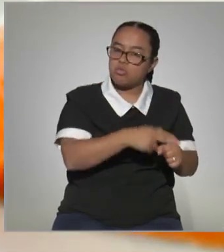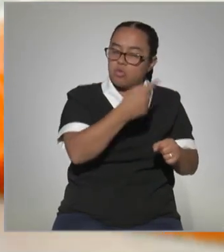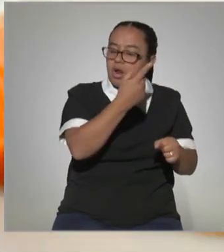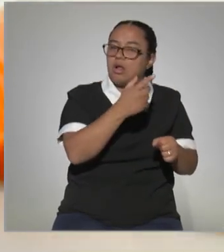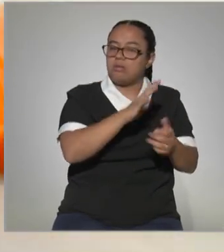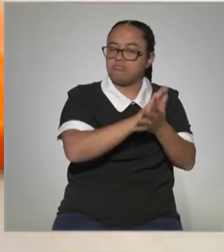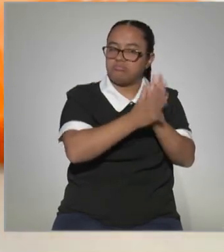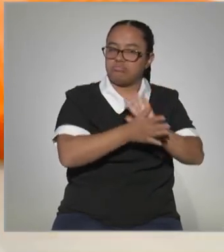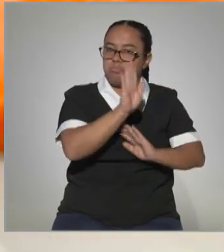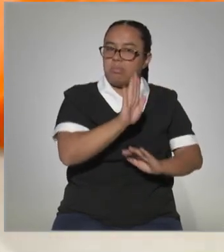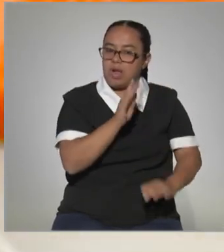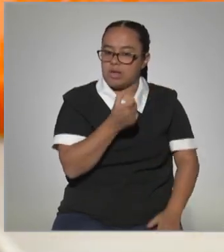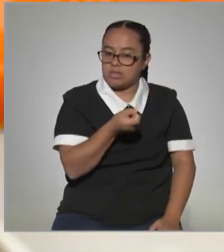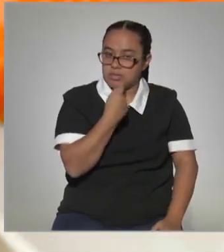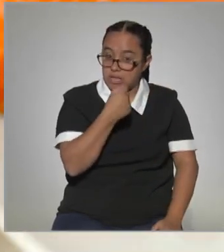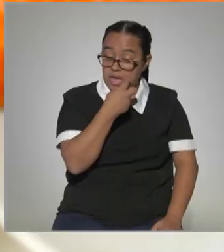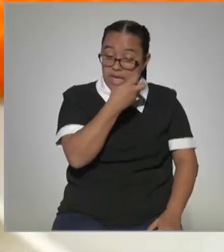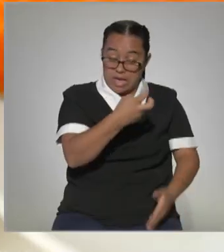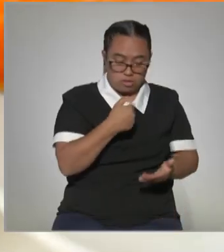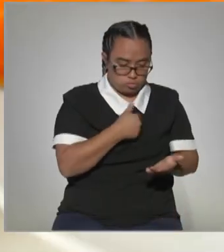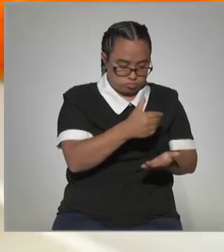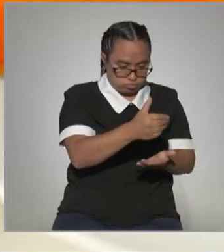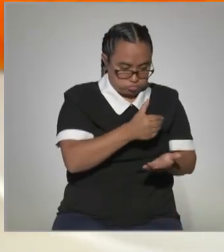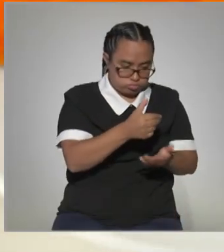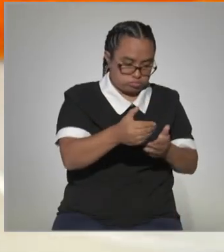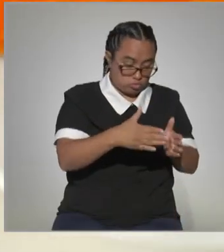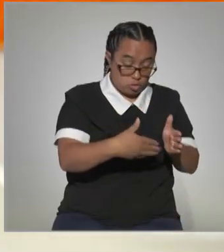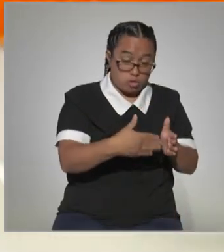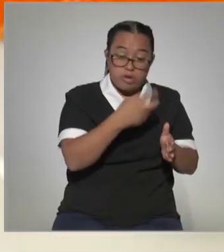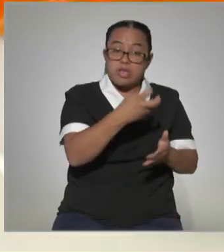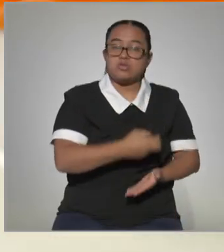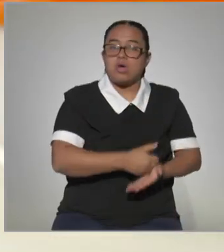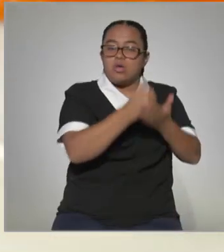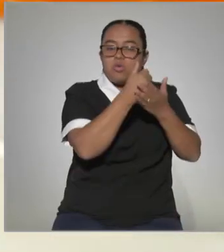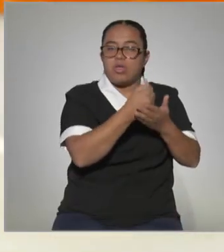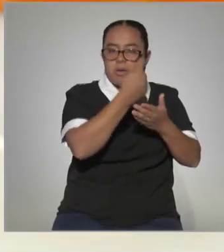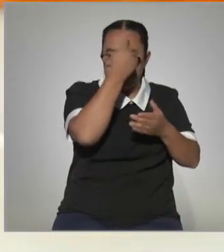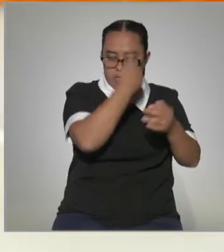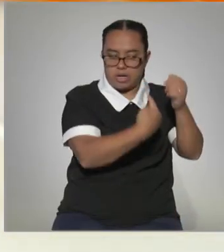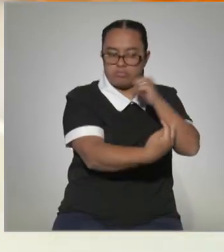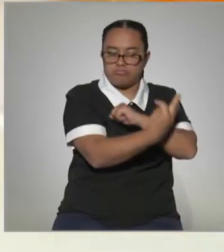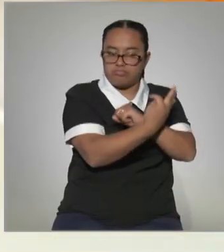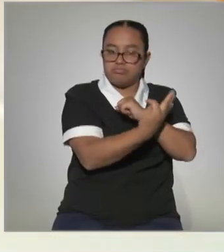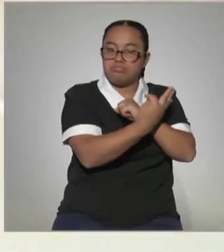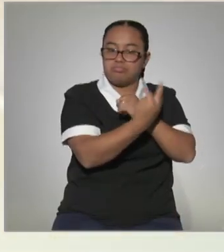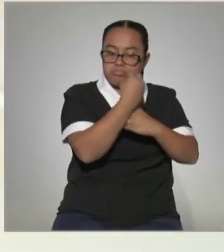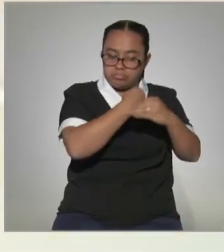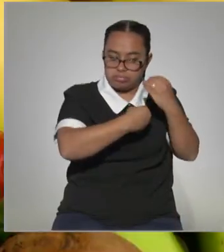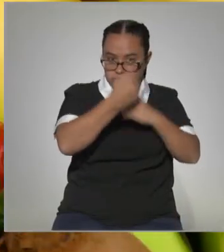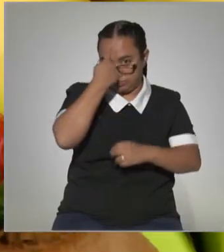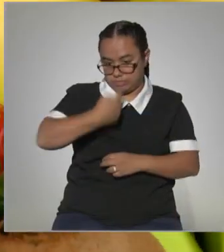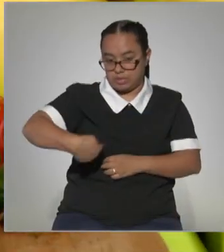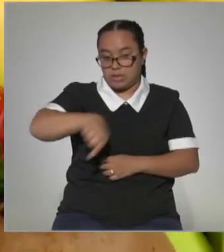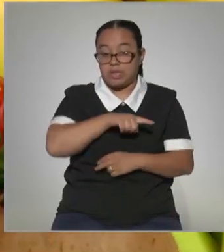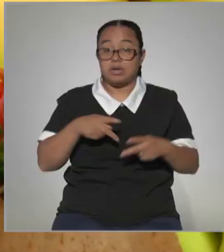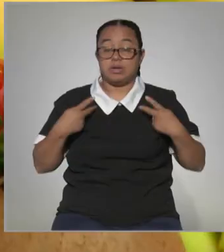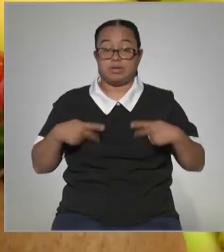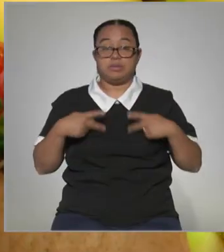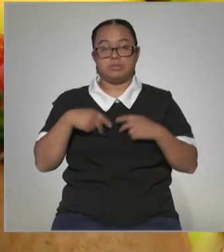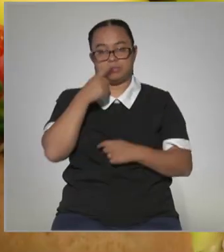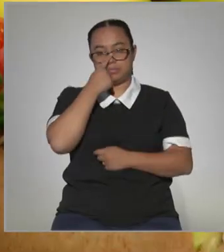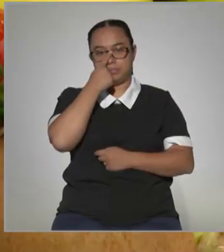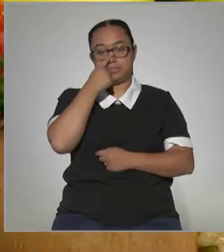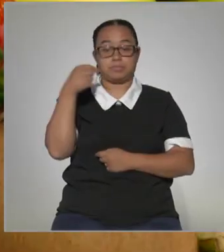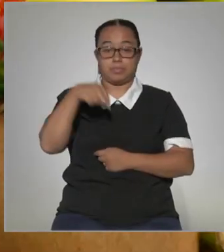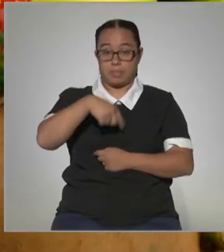de prepararlo actúa como una farmacia, esa forma de preparación para nosotros. En México pues